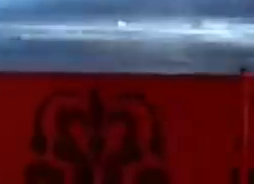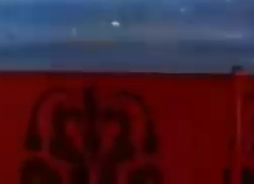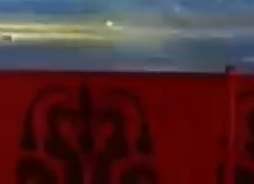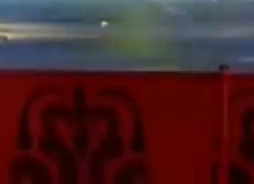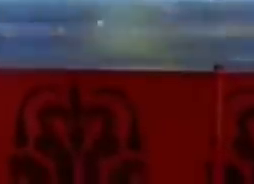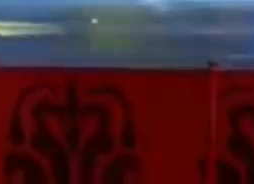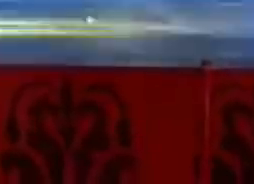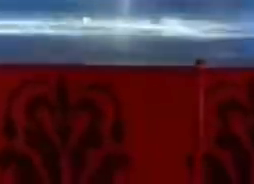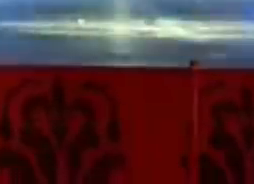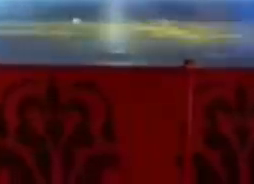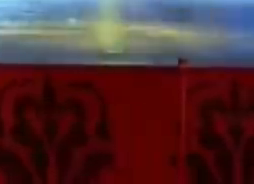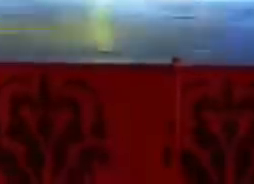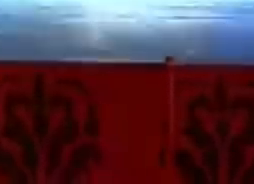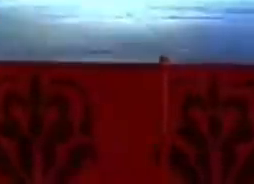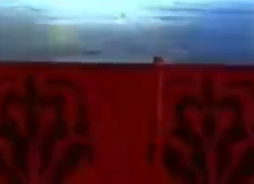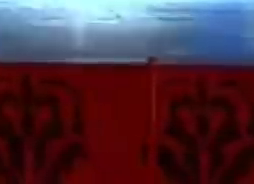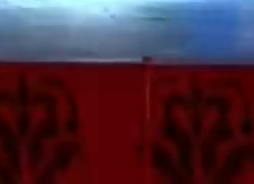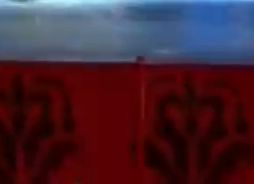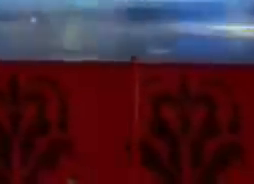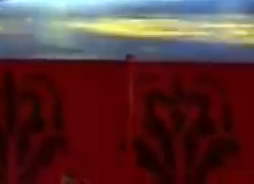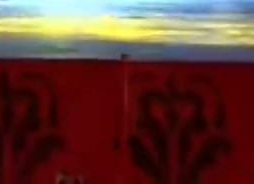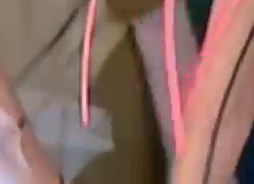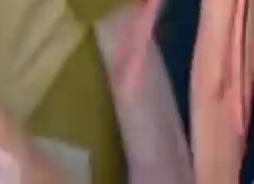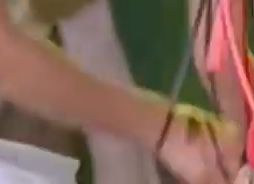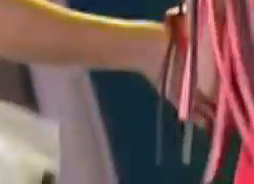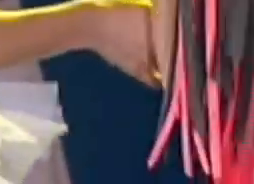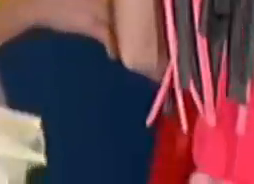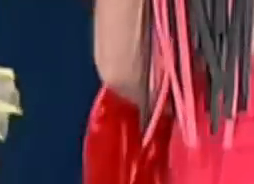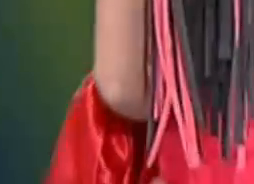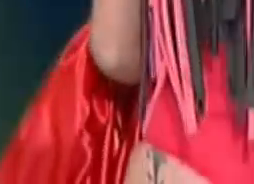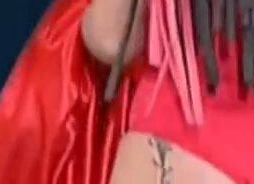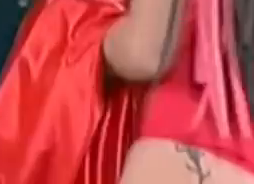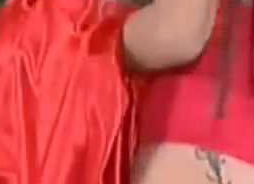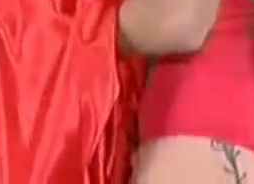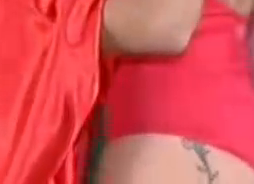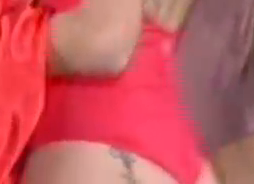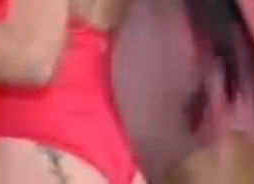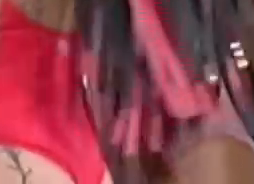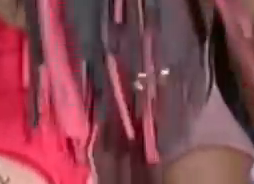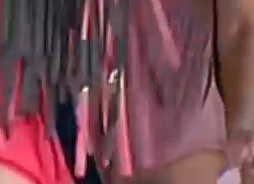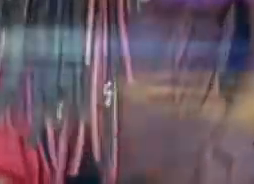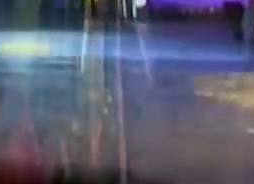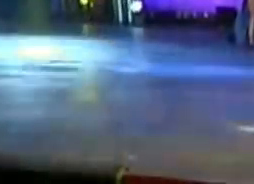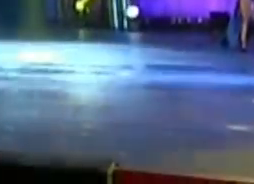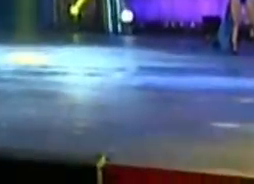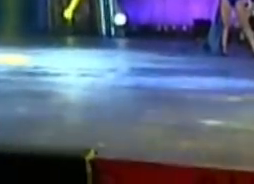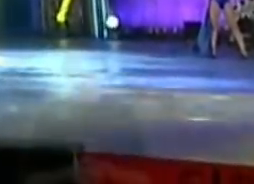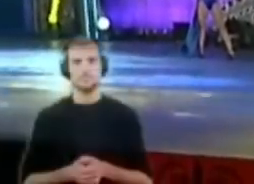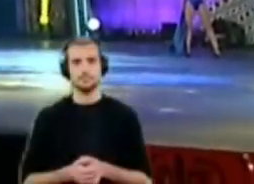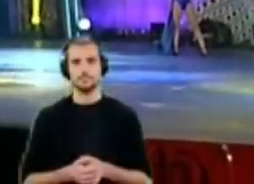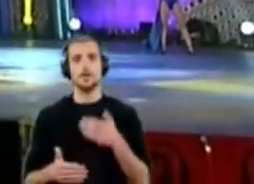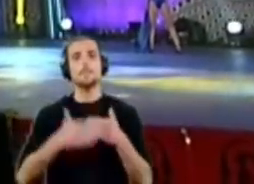La moda y el carnaval juntas de la mano en este escenario del Parque Santa Catalina. Adriana Cabrera, ahí la